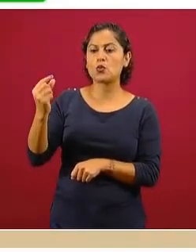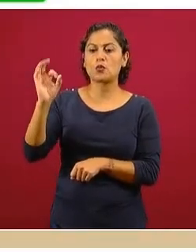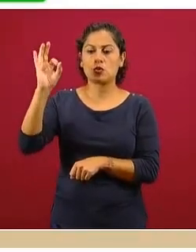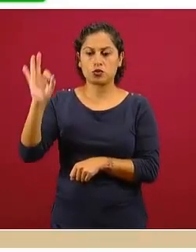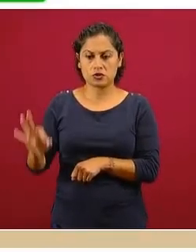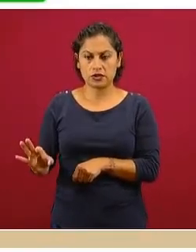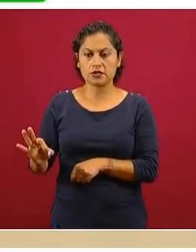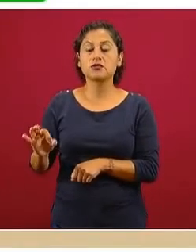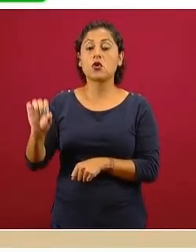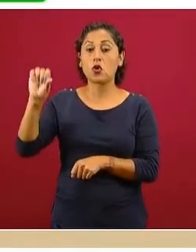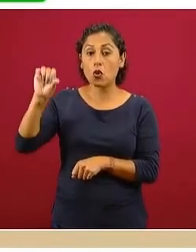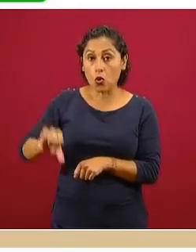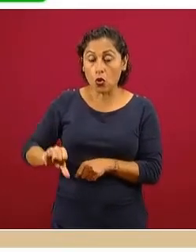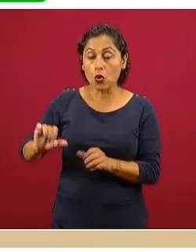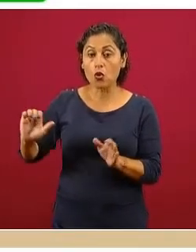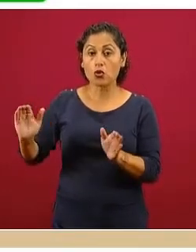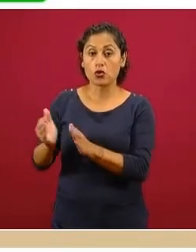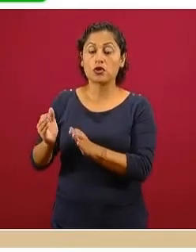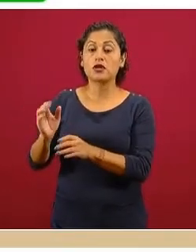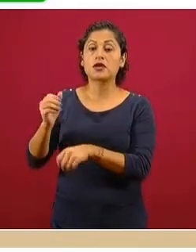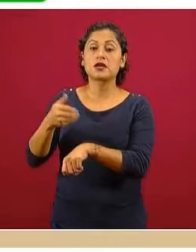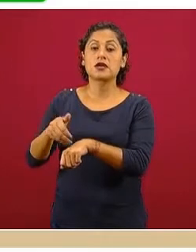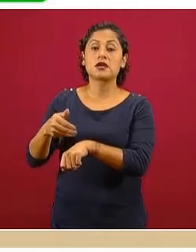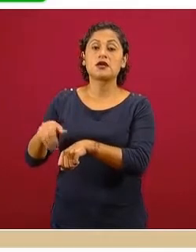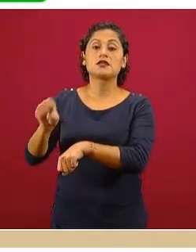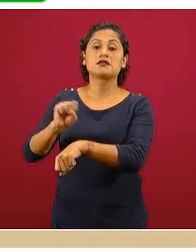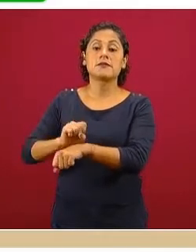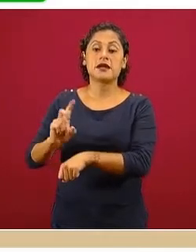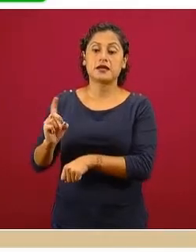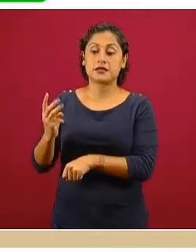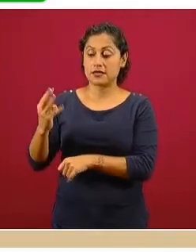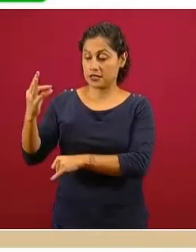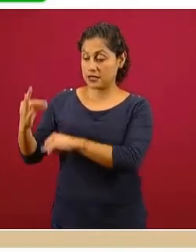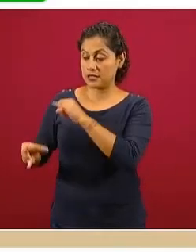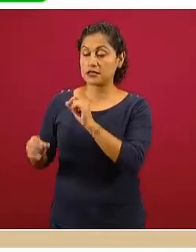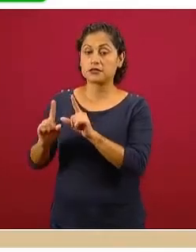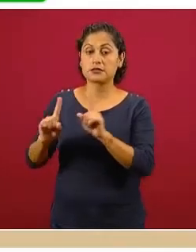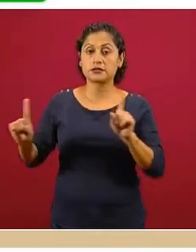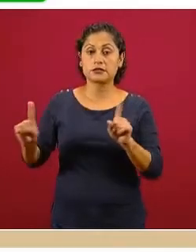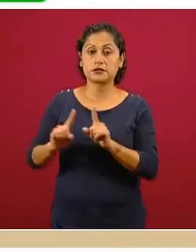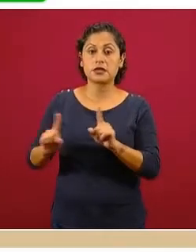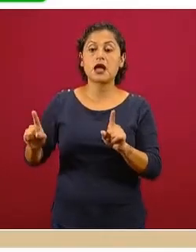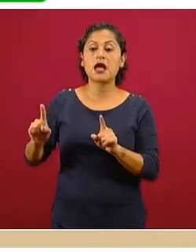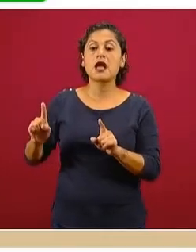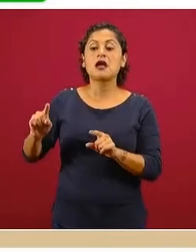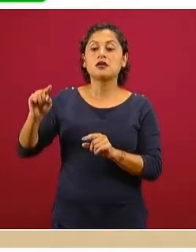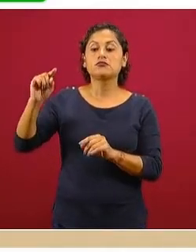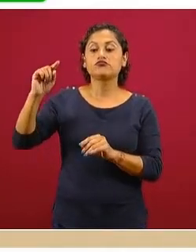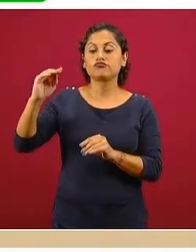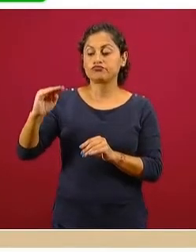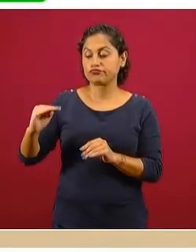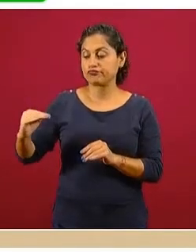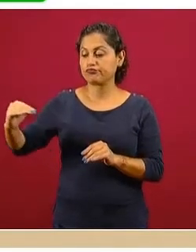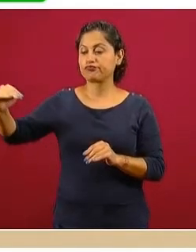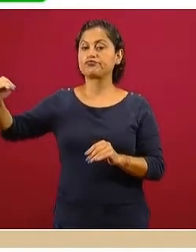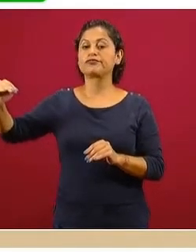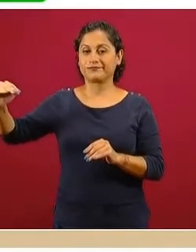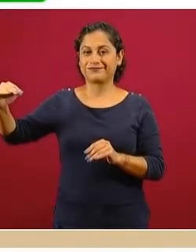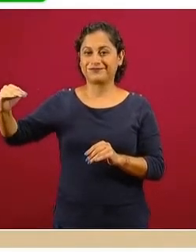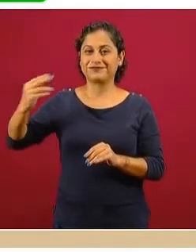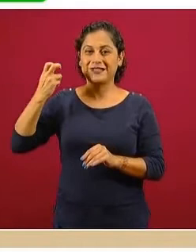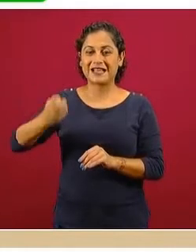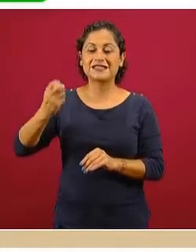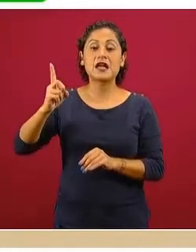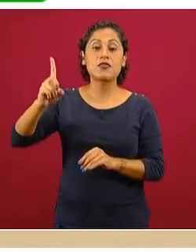precisamente cerrando la semana 33 con esta meseta que de alguna manera habíamos ya pronosticado desde el domingo que